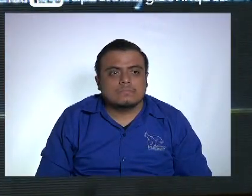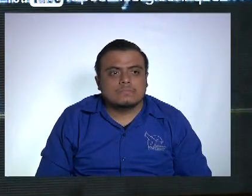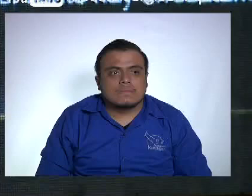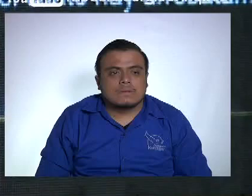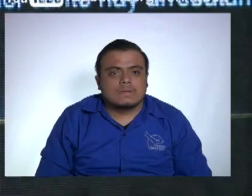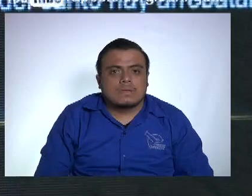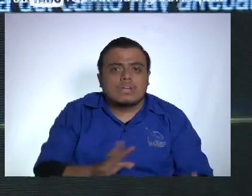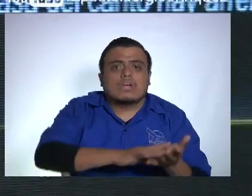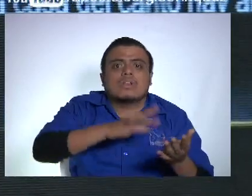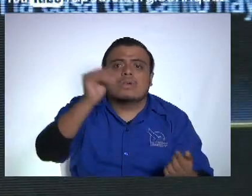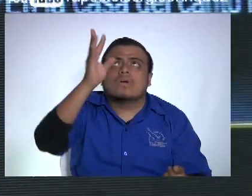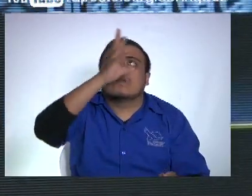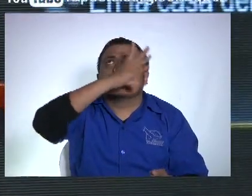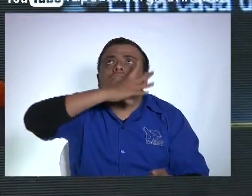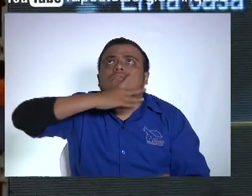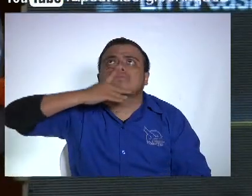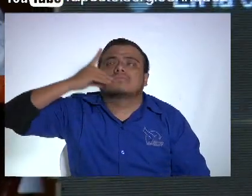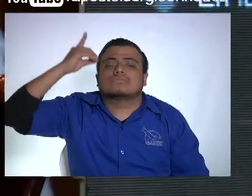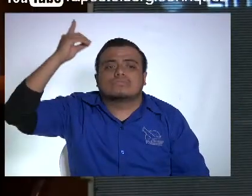Gloria a su nombre.